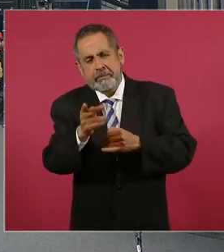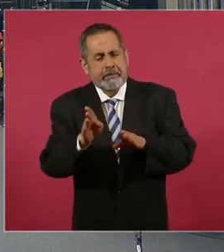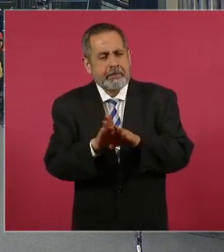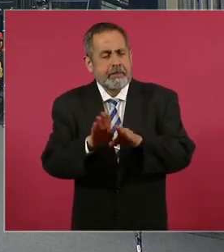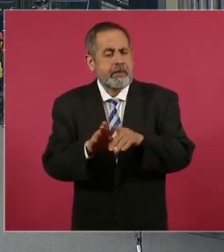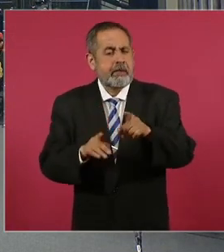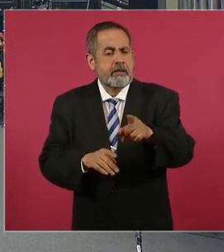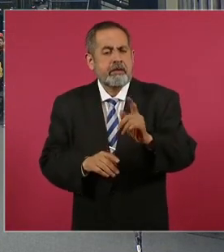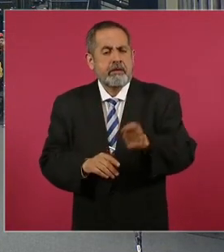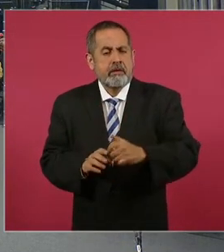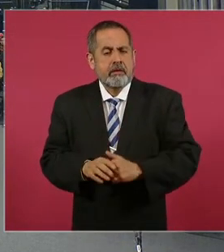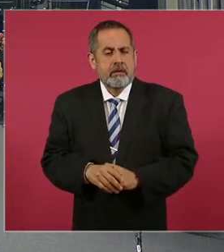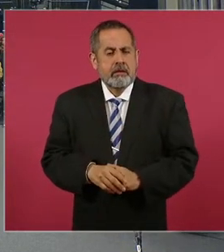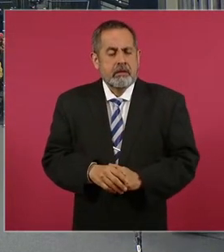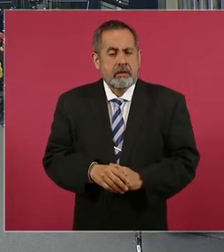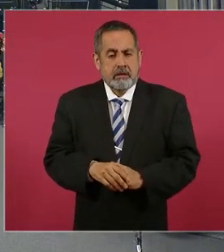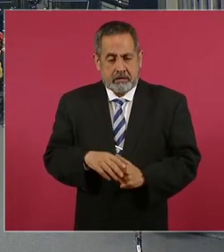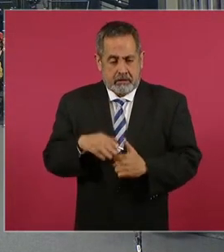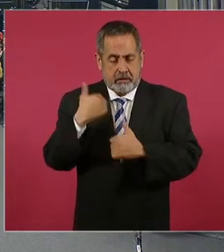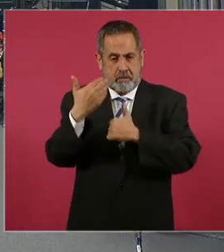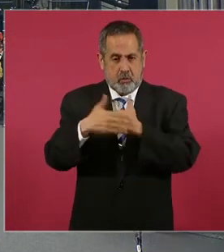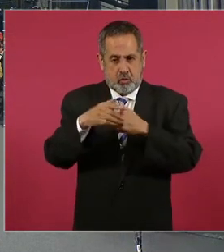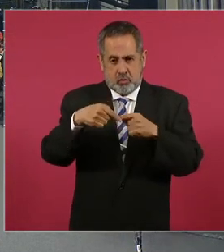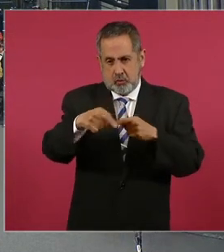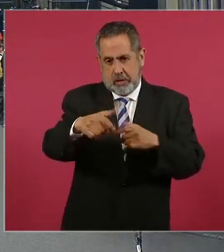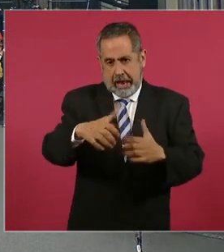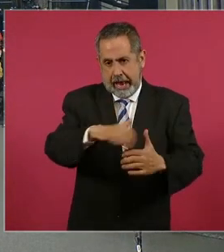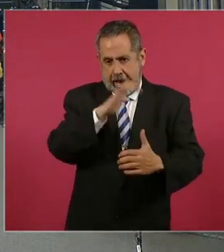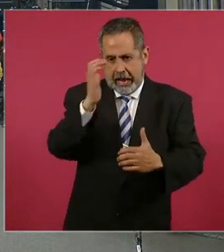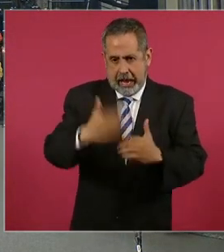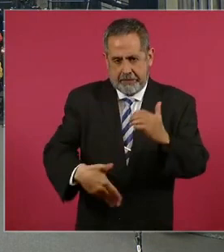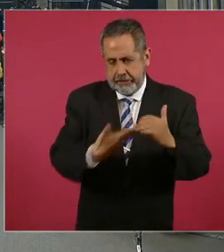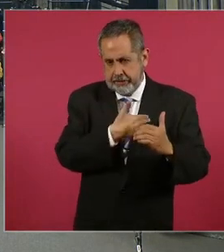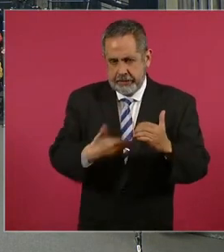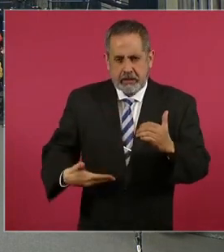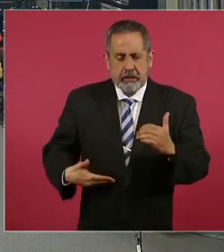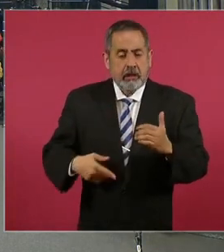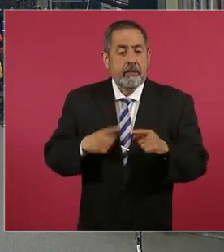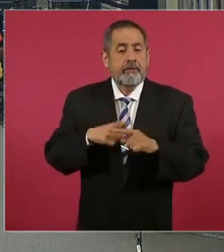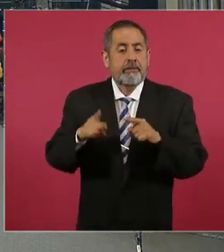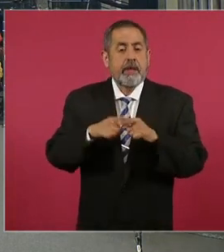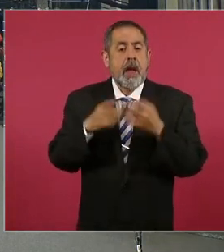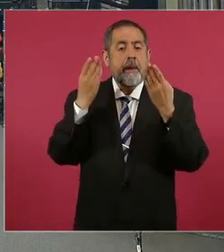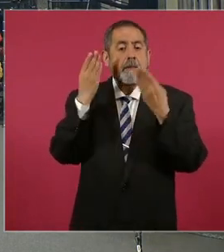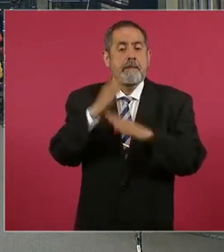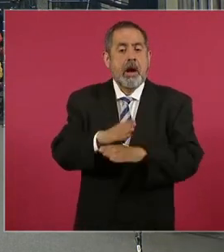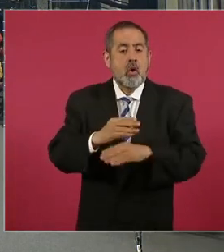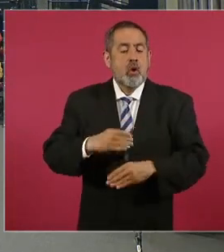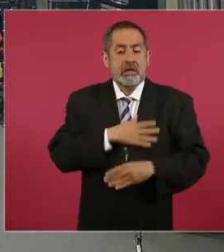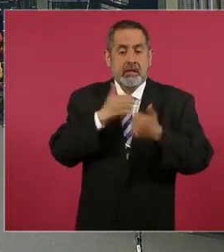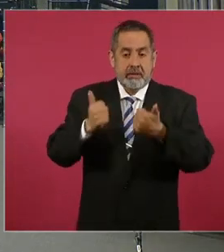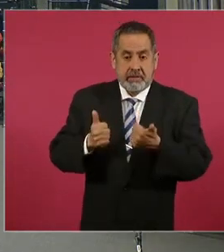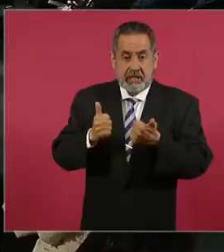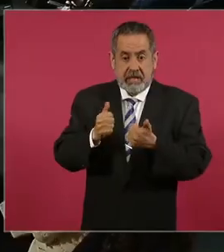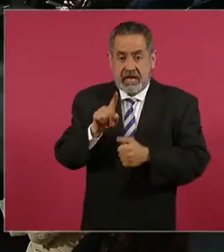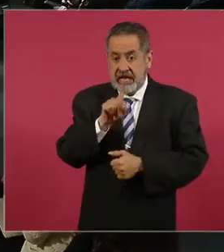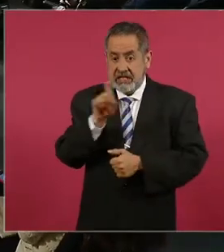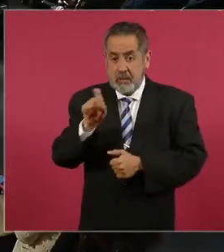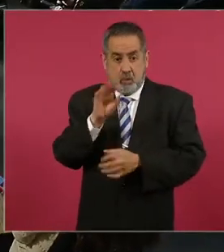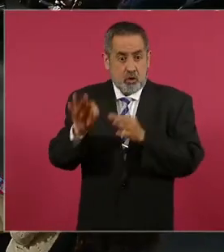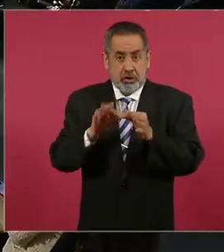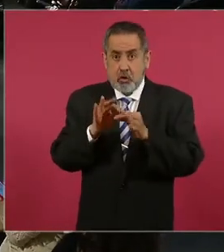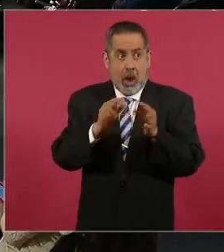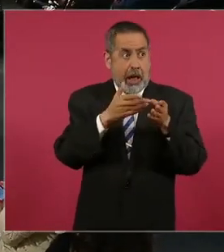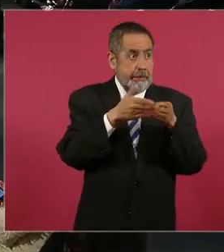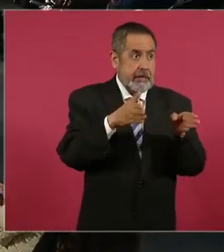preguntarle si para el fin de su administración todas las sucursales del Banco de Bienestar van a estar al 100%